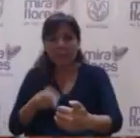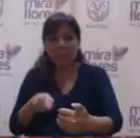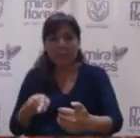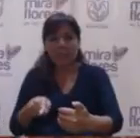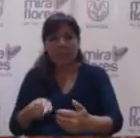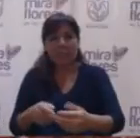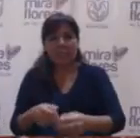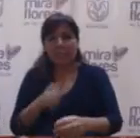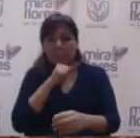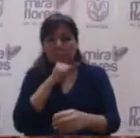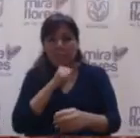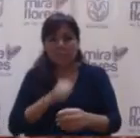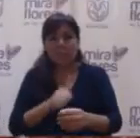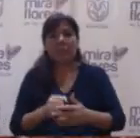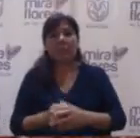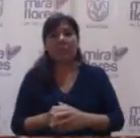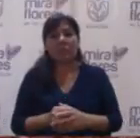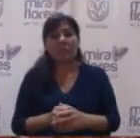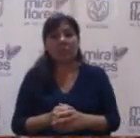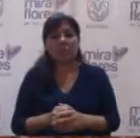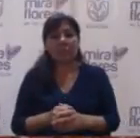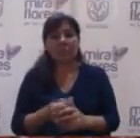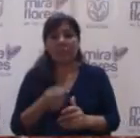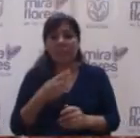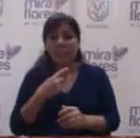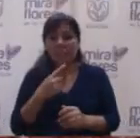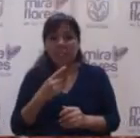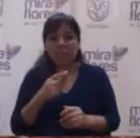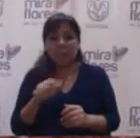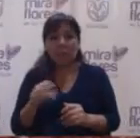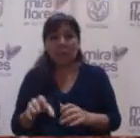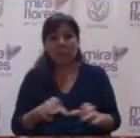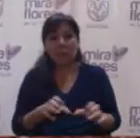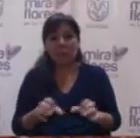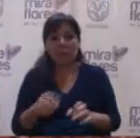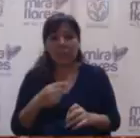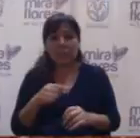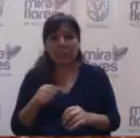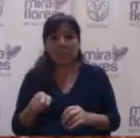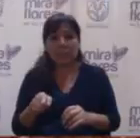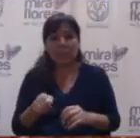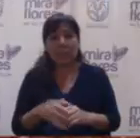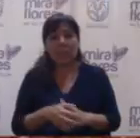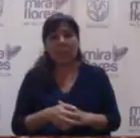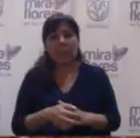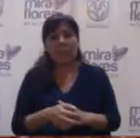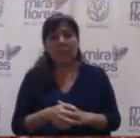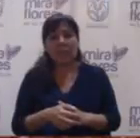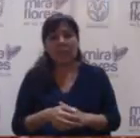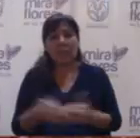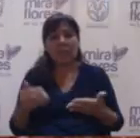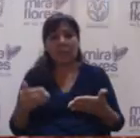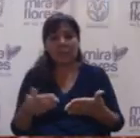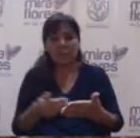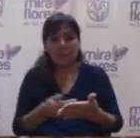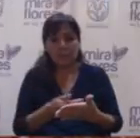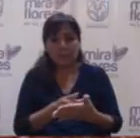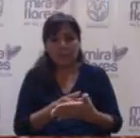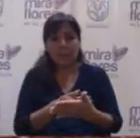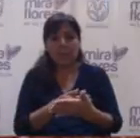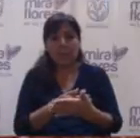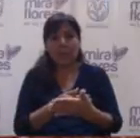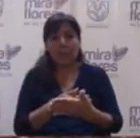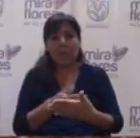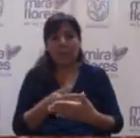concreto. Entonces, eso ha implicado que se haga una nueva emulsión de concreto